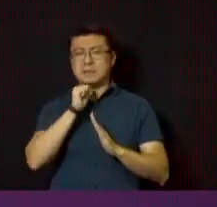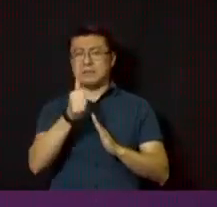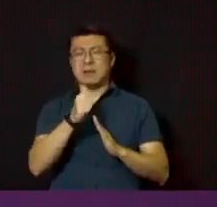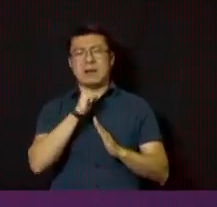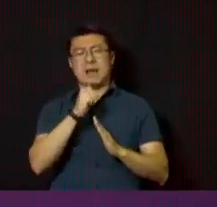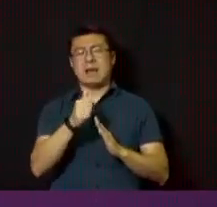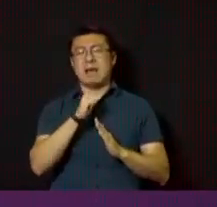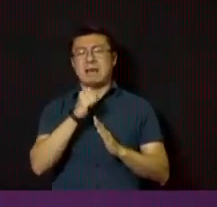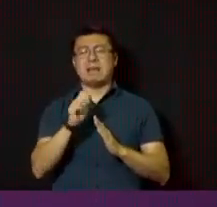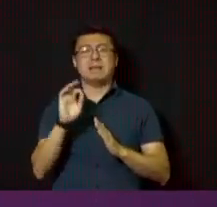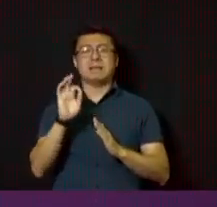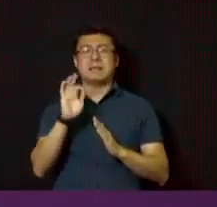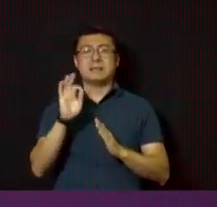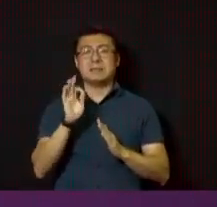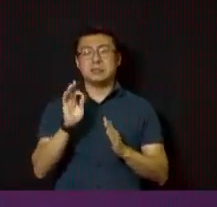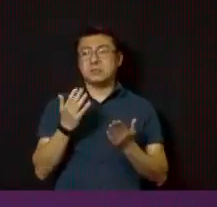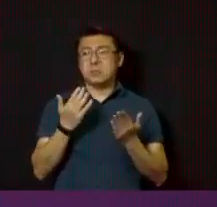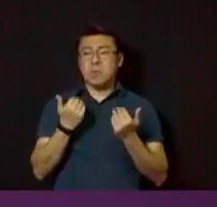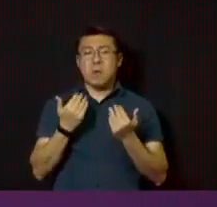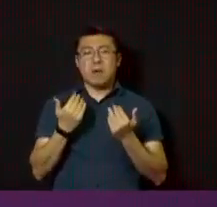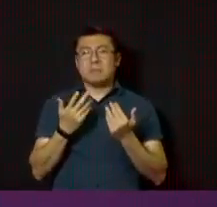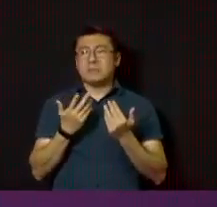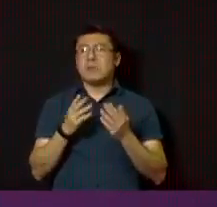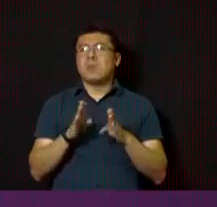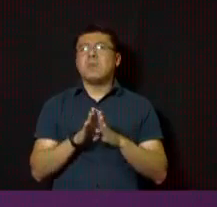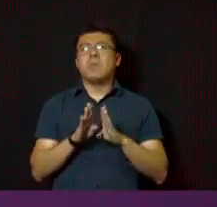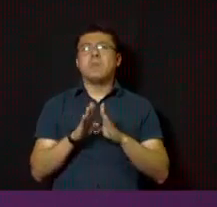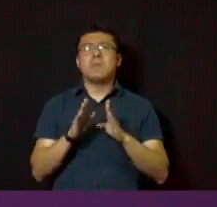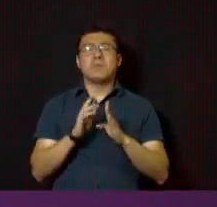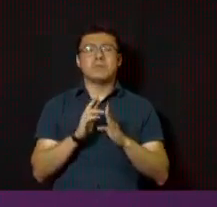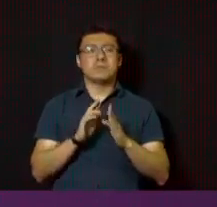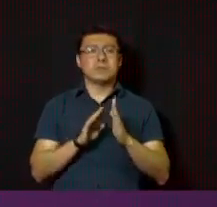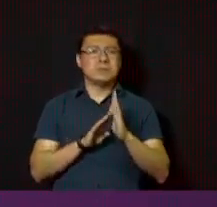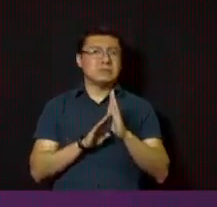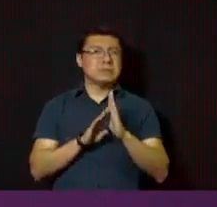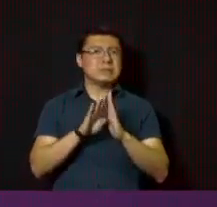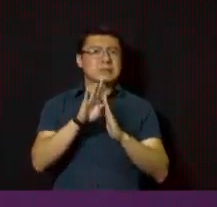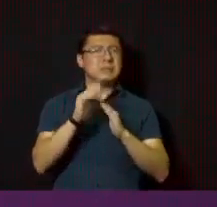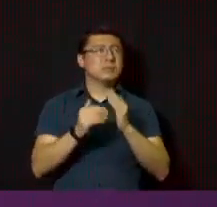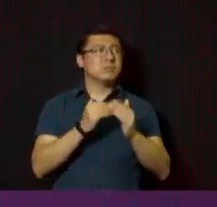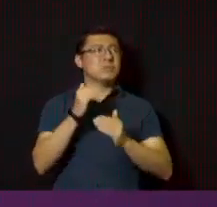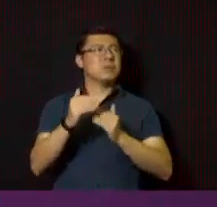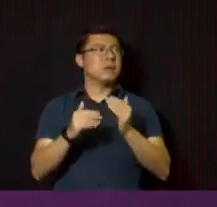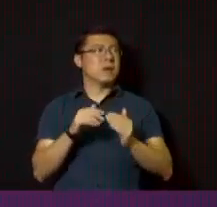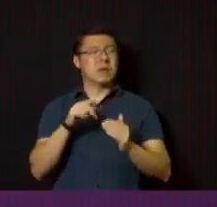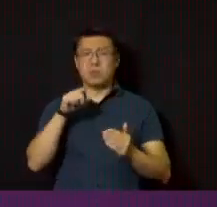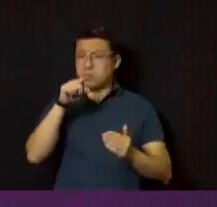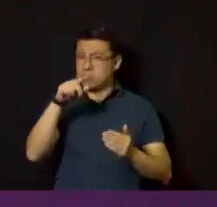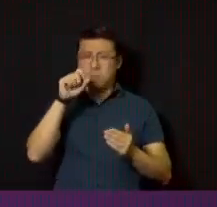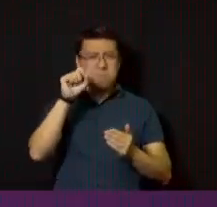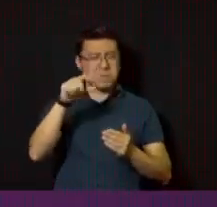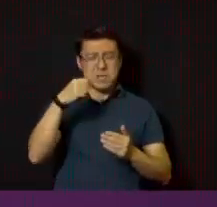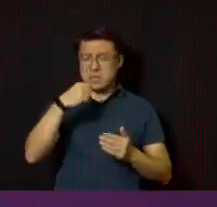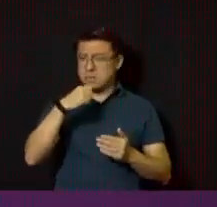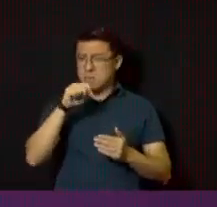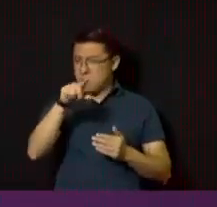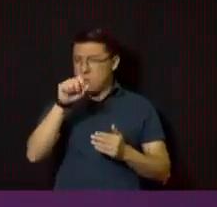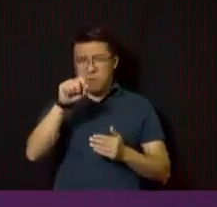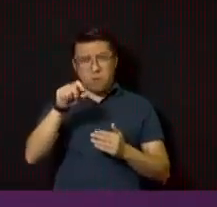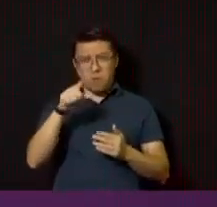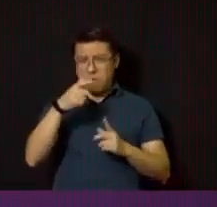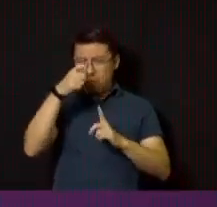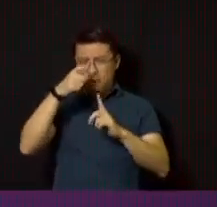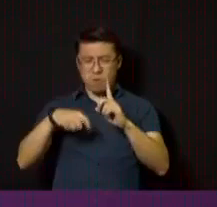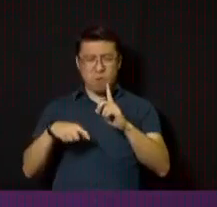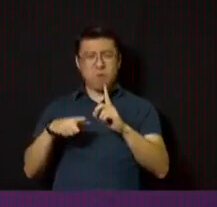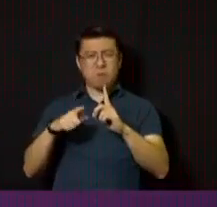posiblemente ninguna posibilidad de superarte. ¿Y cómo fuiste creyendo en ti? ¿Cómo fuiste trabajando para convertirte en el empresario